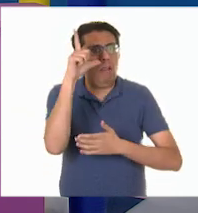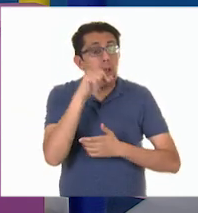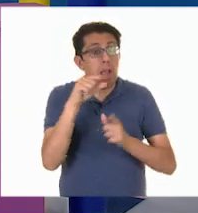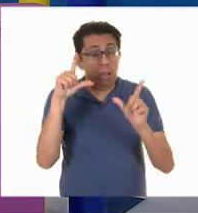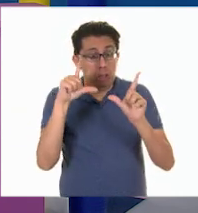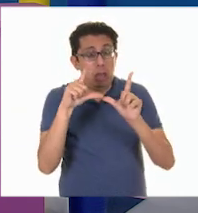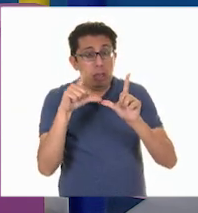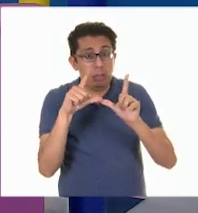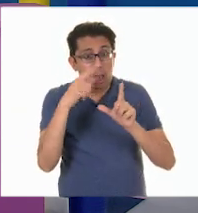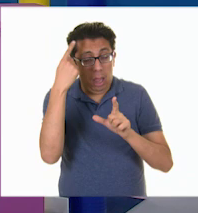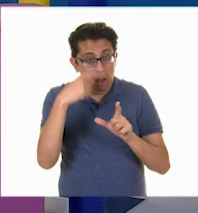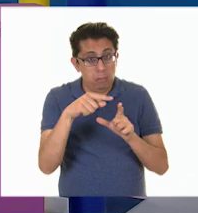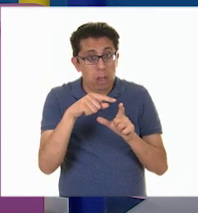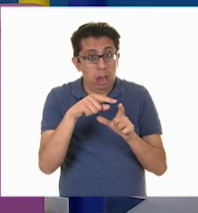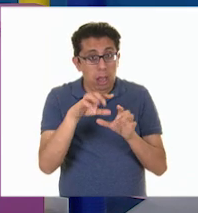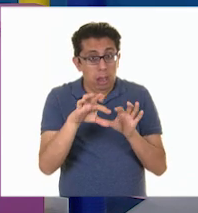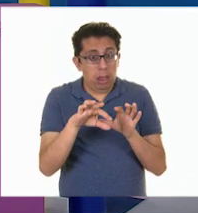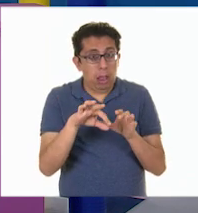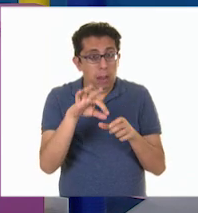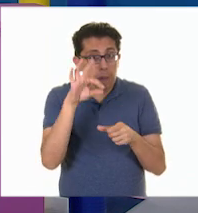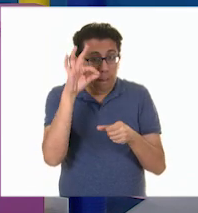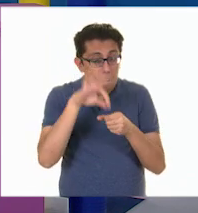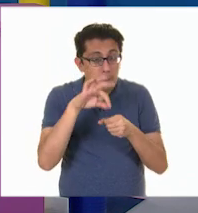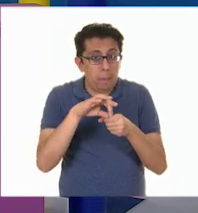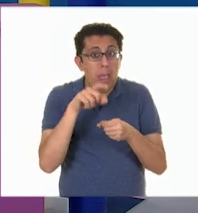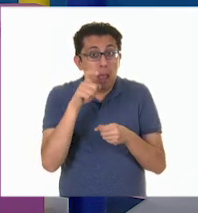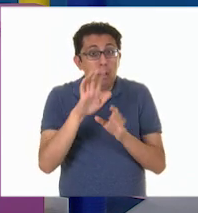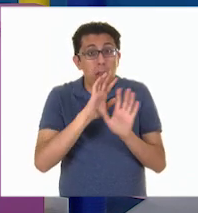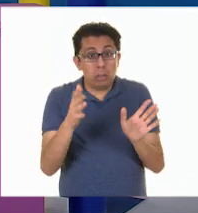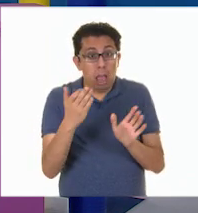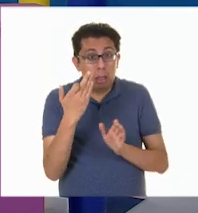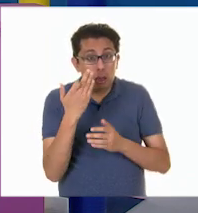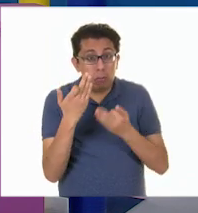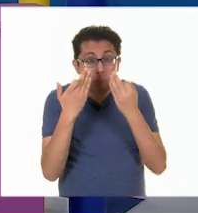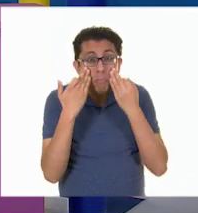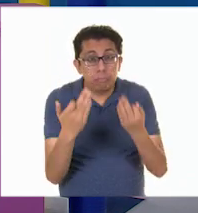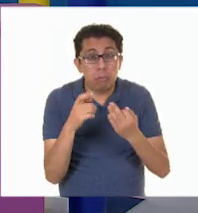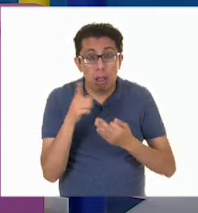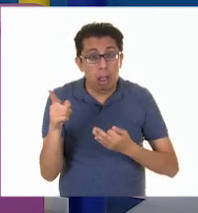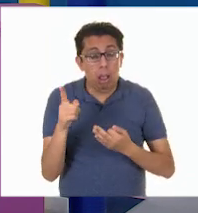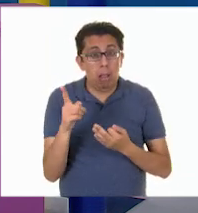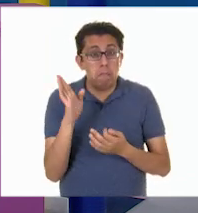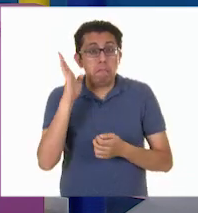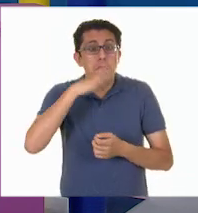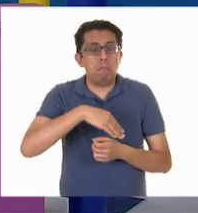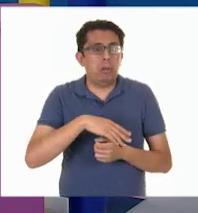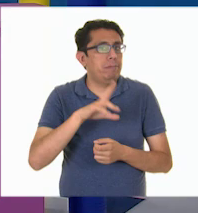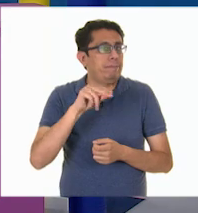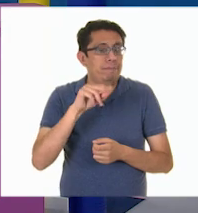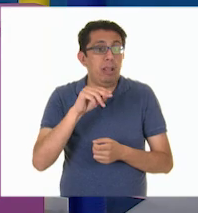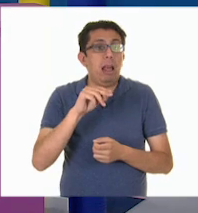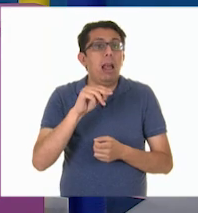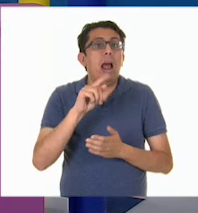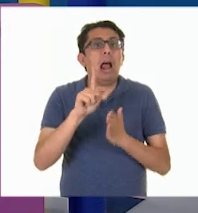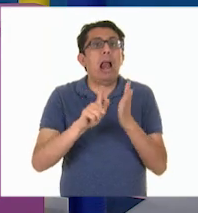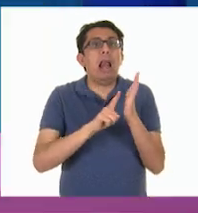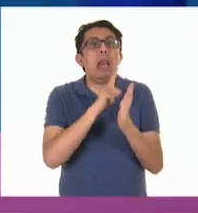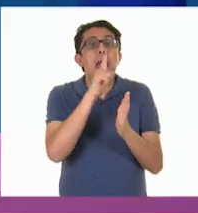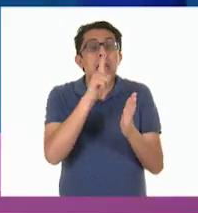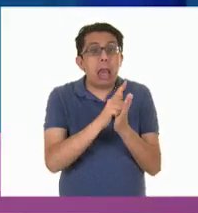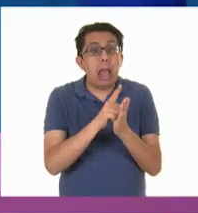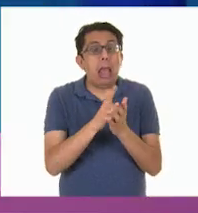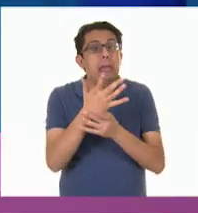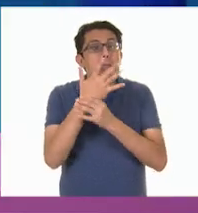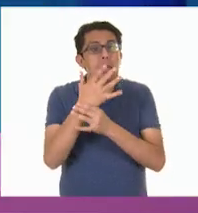elemento suficiente para pruebas contra un delito. O sea, según nuestras leyes, se estipula que deben hacer una investigación previa